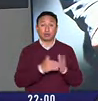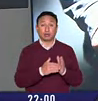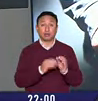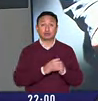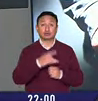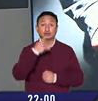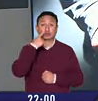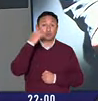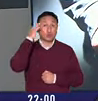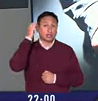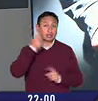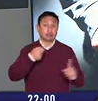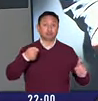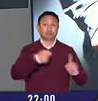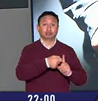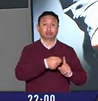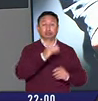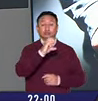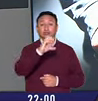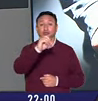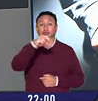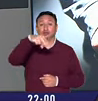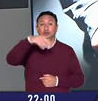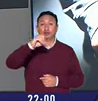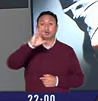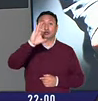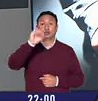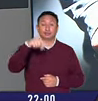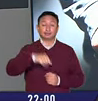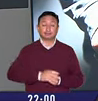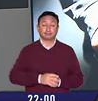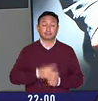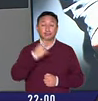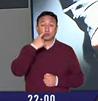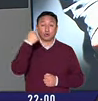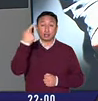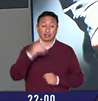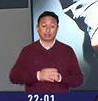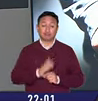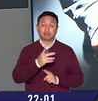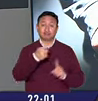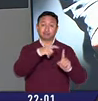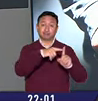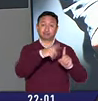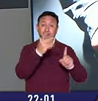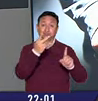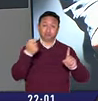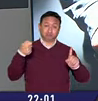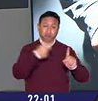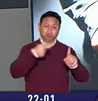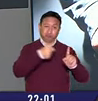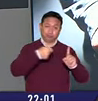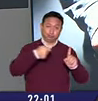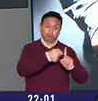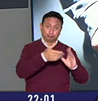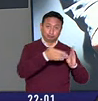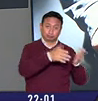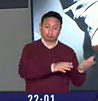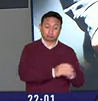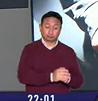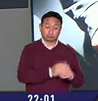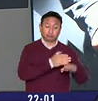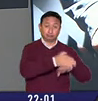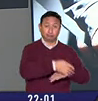Femicidio se registró en Conocoto. Un hombre habría asesinado con varias puñaladas a su pareja sentimental y luego